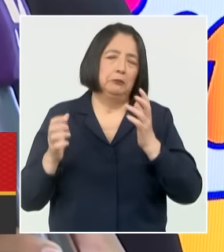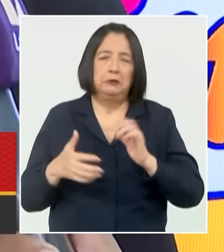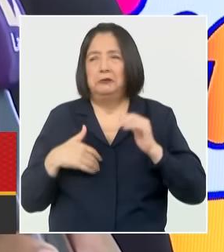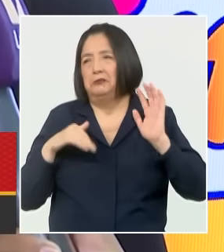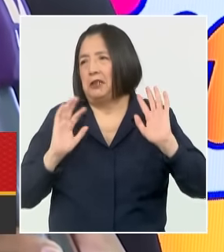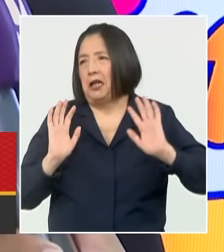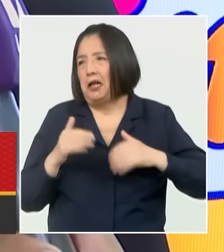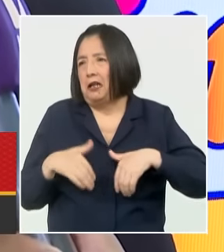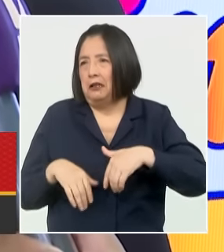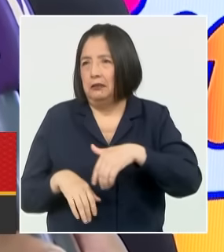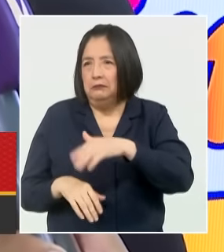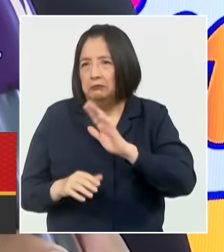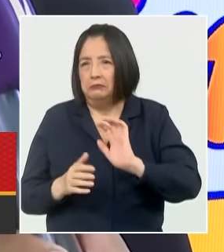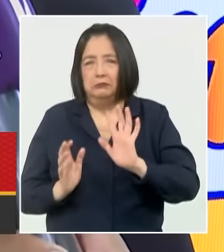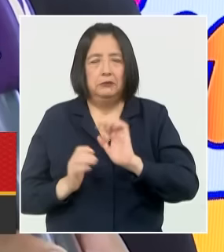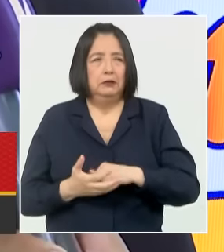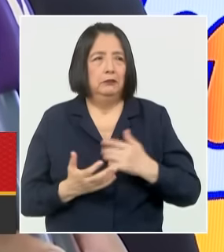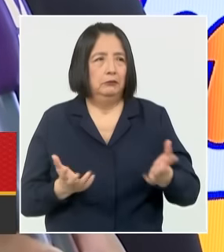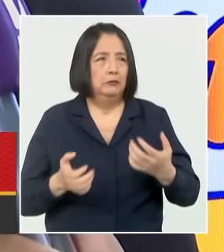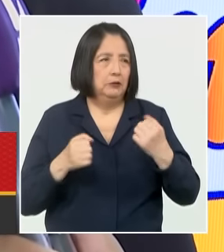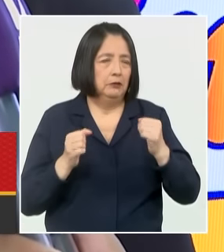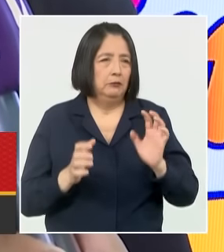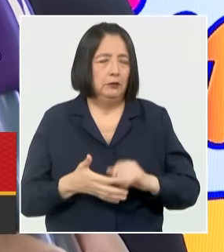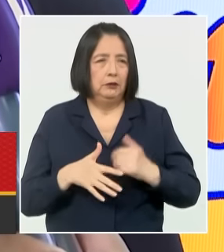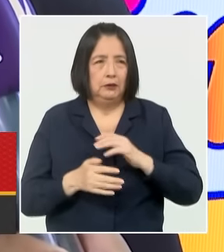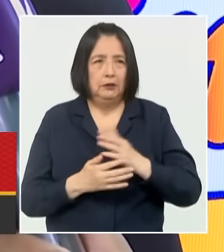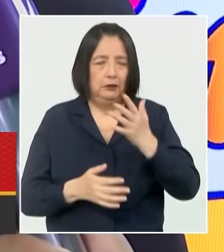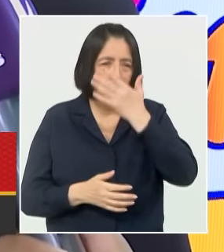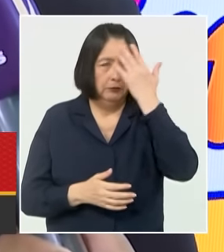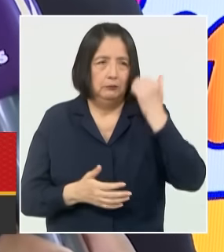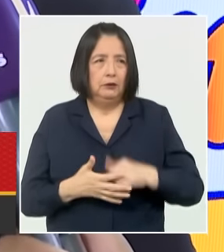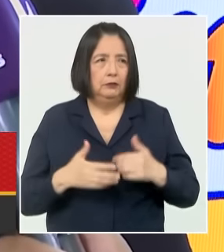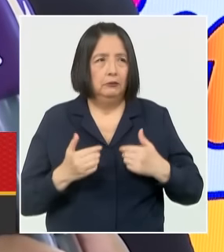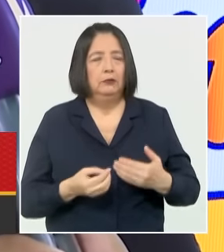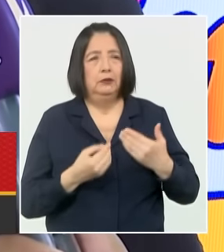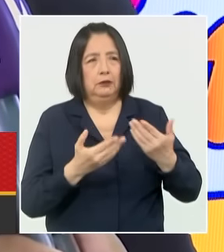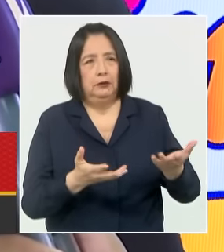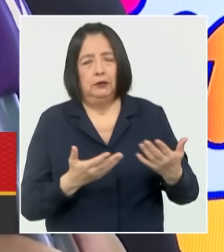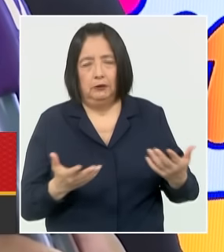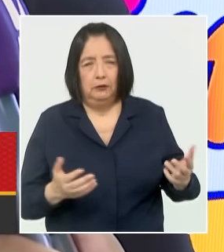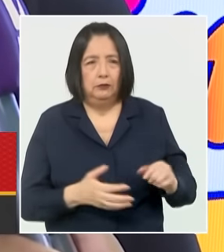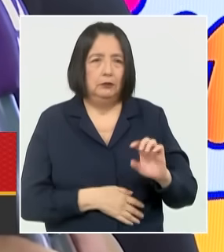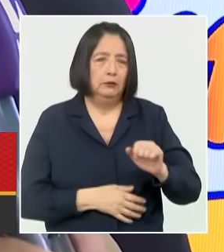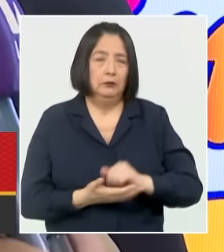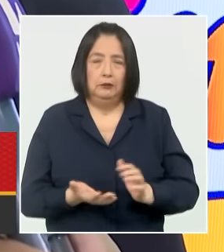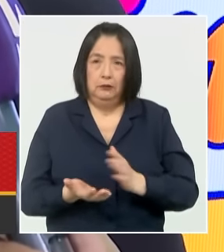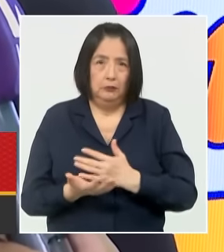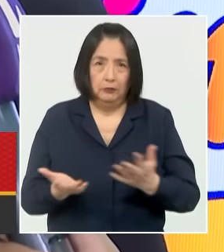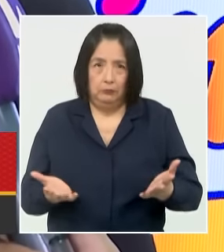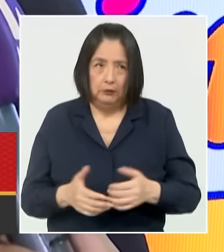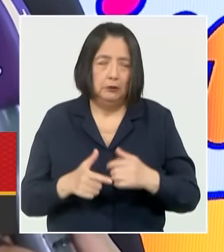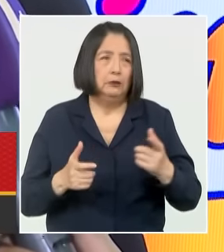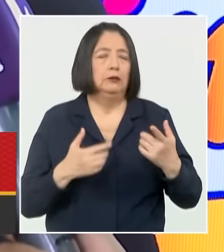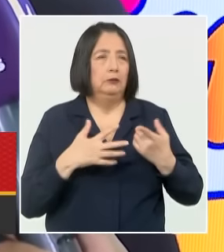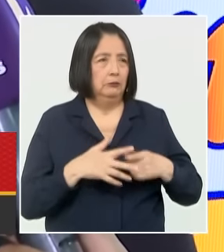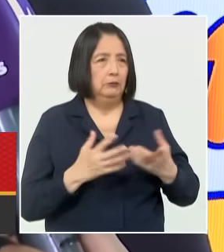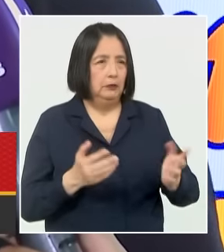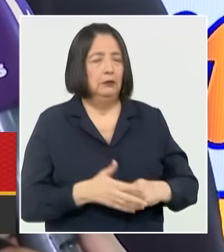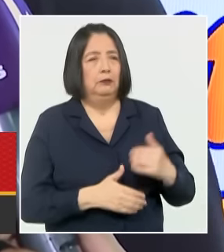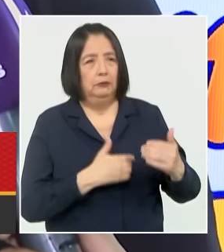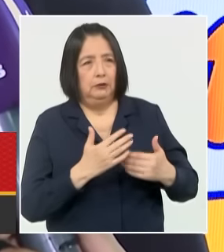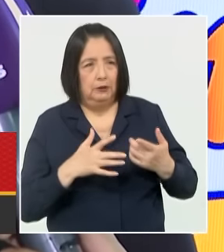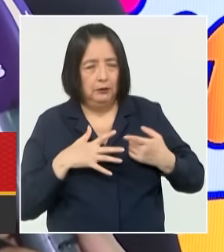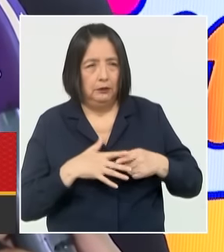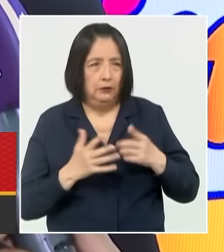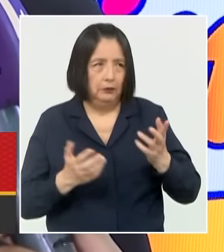pasa simplemente por su deporte y queda en el olvido. Quiero dejar cosas grandes, y si es que no se puede dejar cosas grandes, empezar o ser parte del proceso del